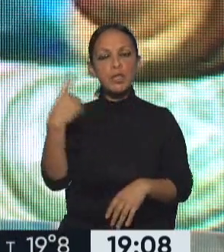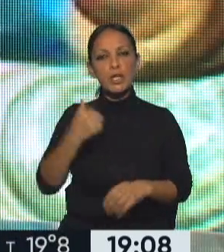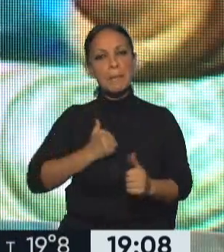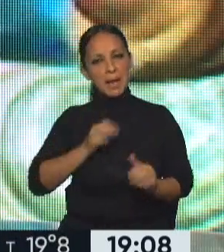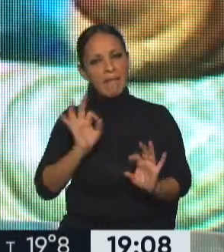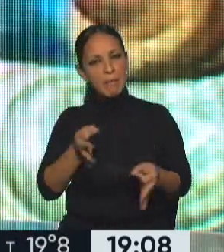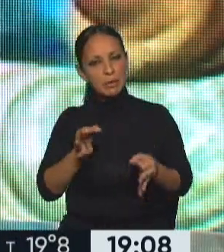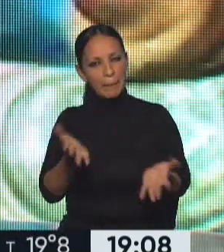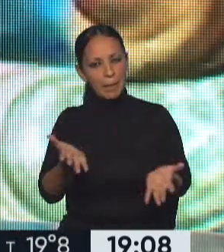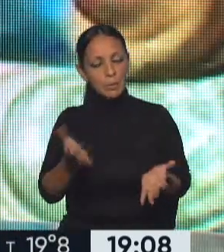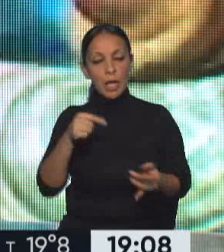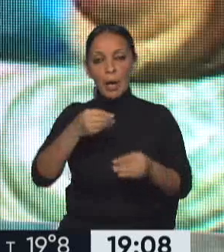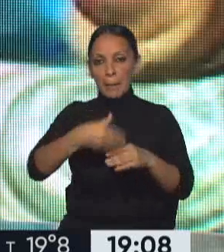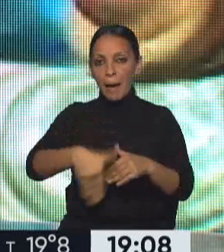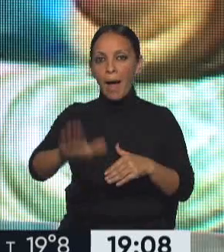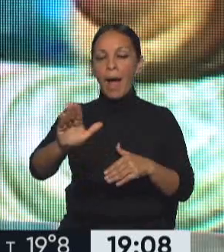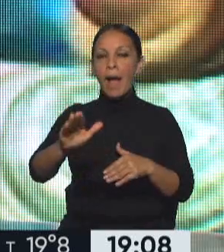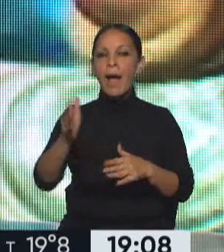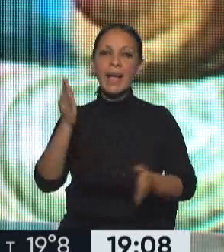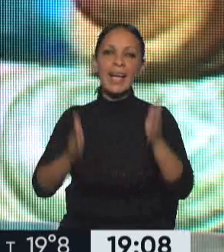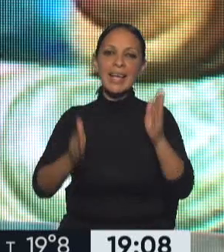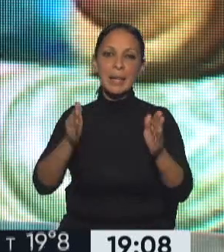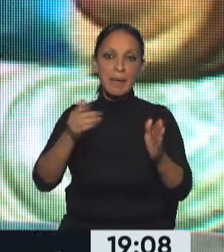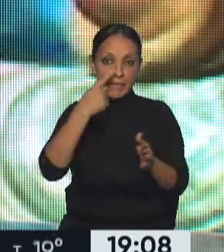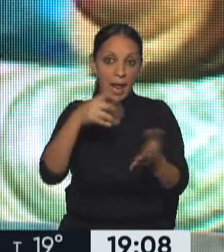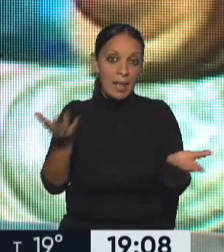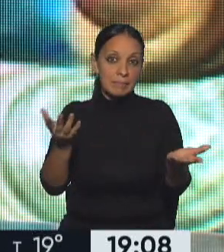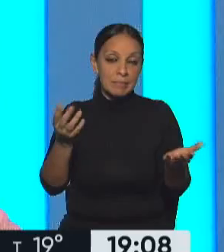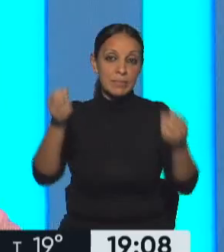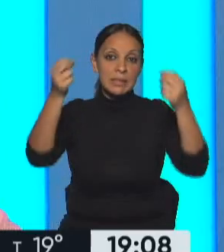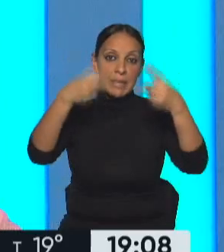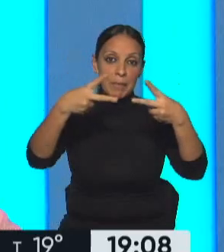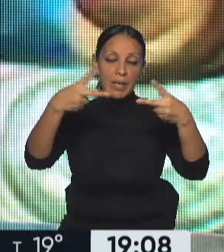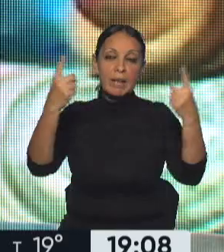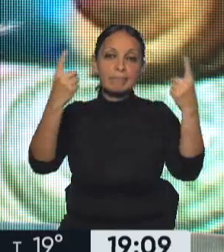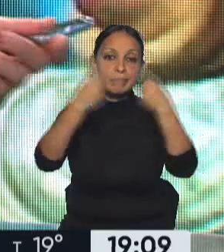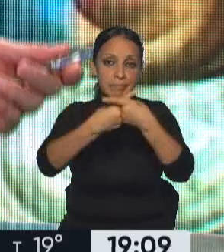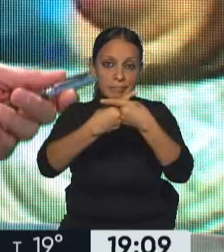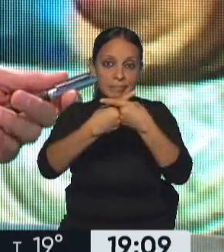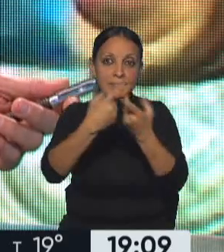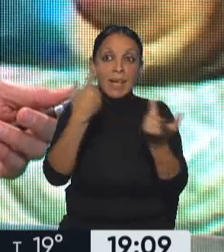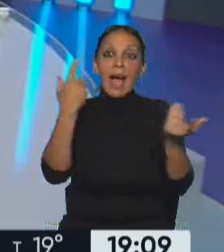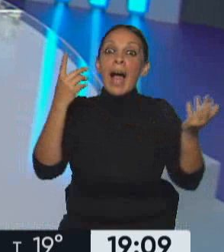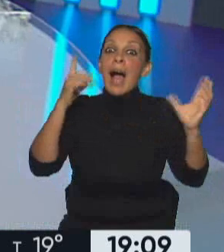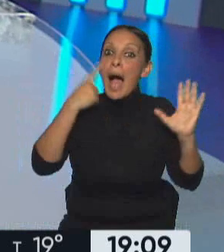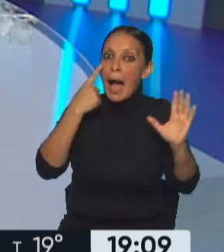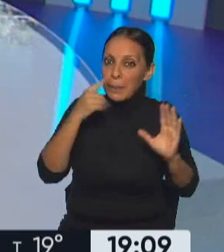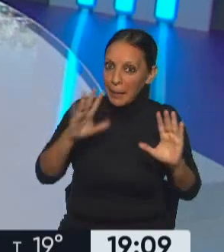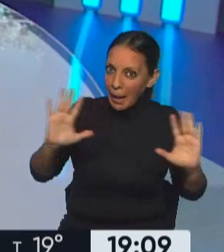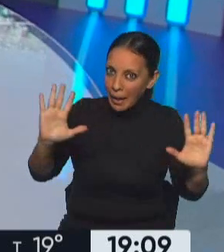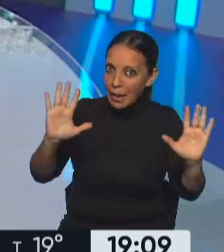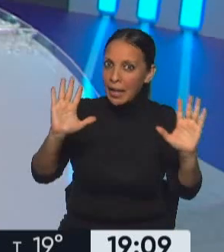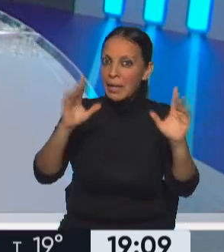y ahora viene la etapa si se quiere final semifinales y una hipotética final